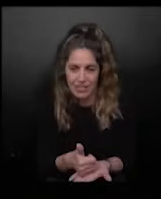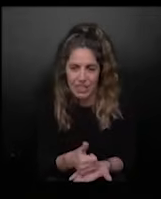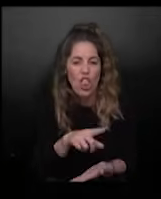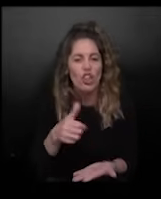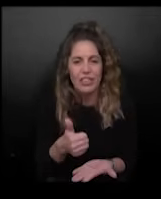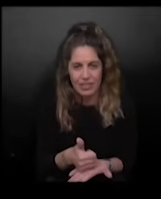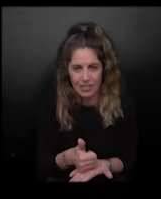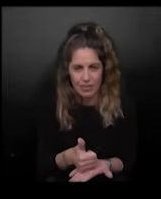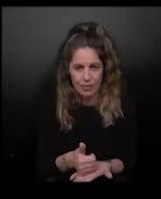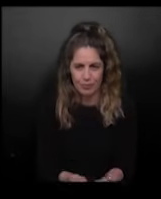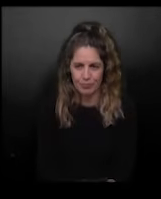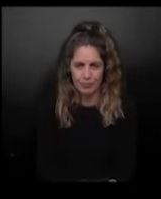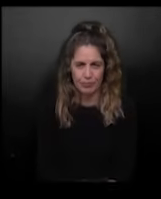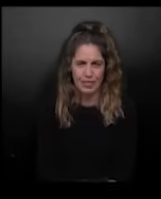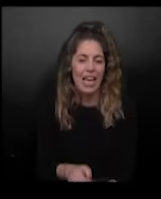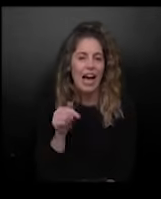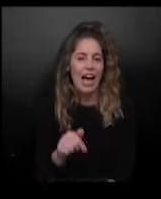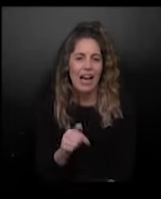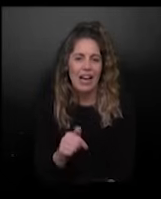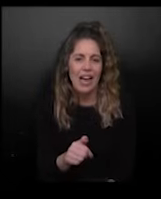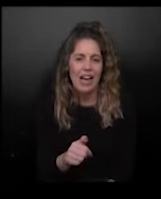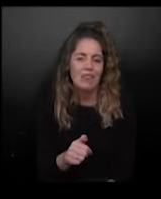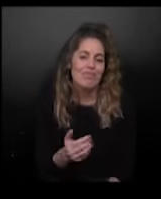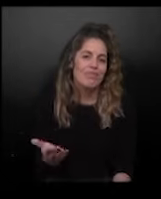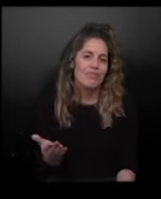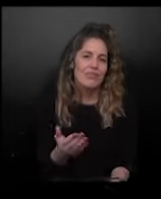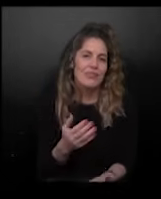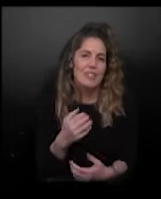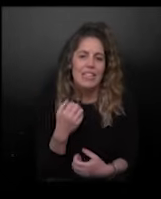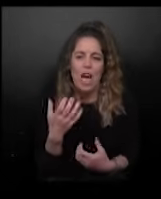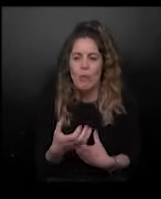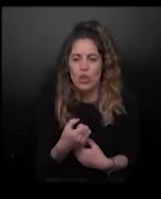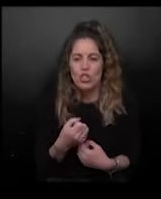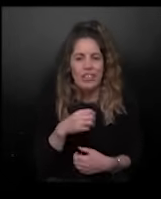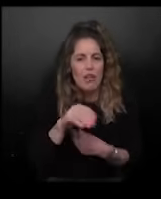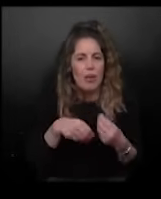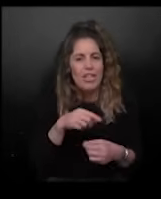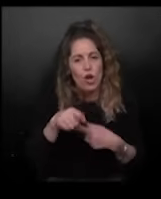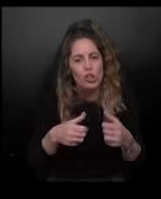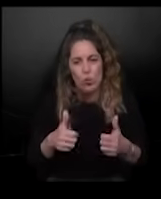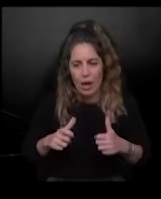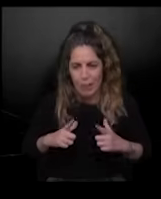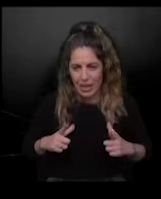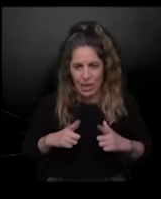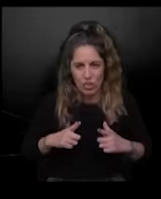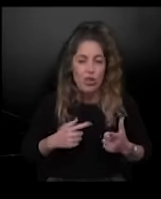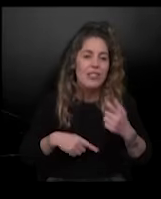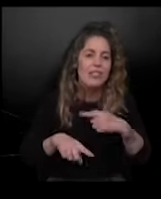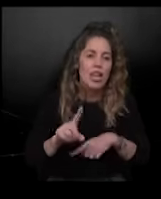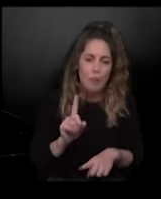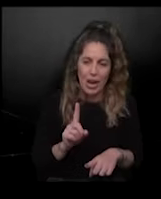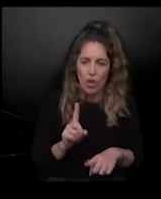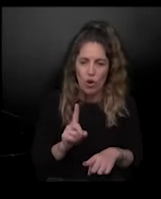Dónde estás Y acá sin Consuelo esta familia lo Sigue esperando sin embargo